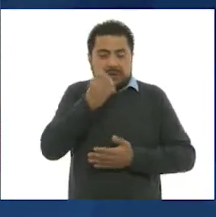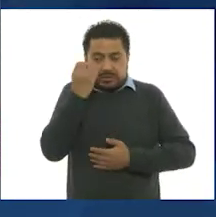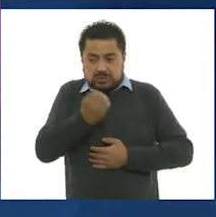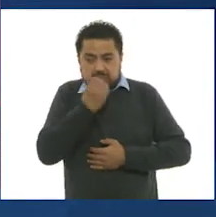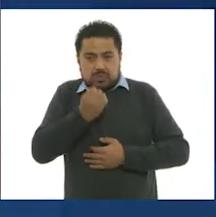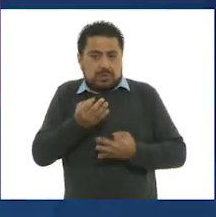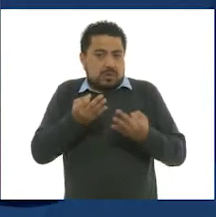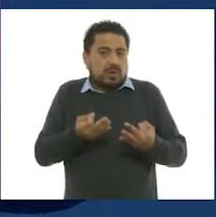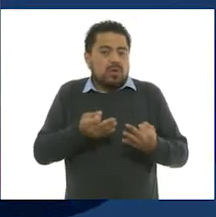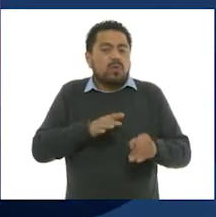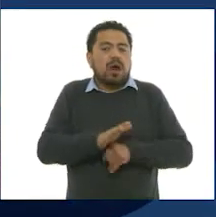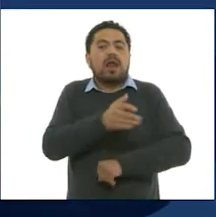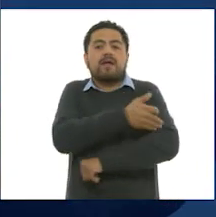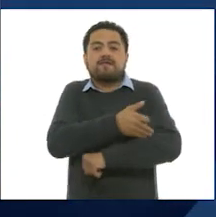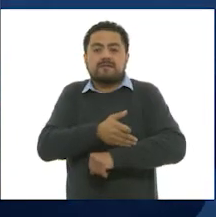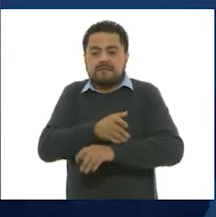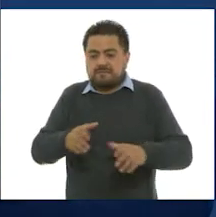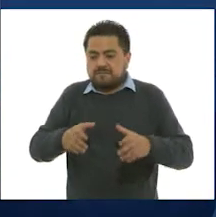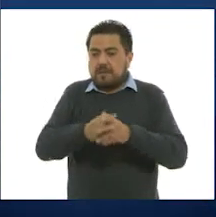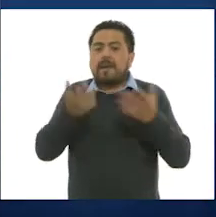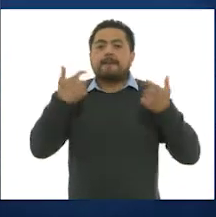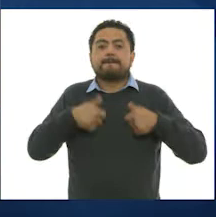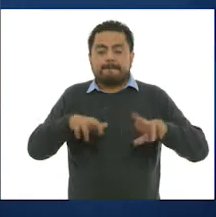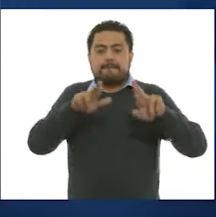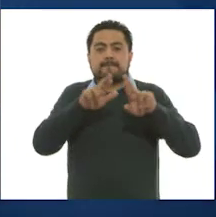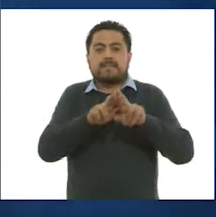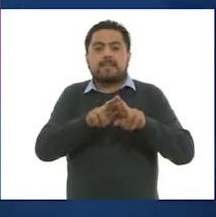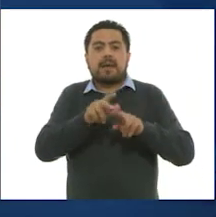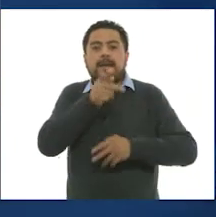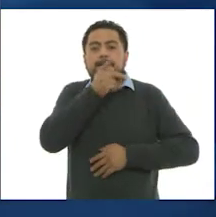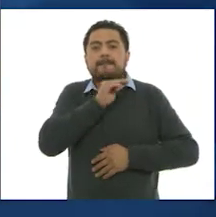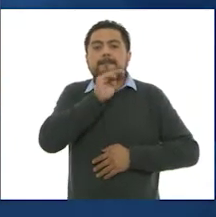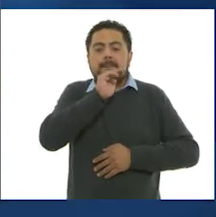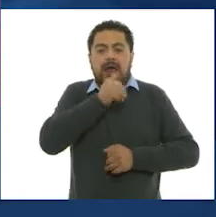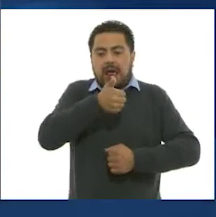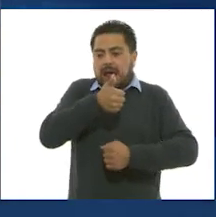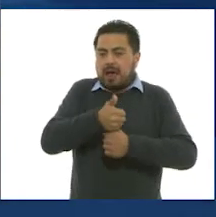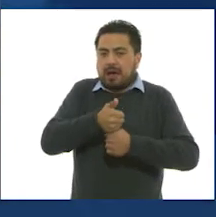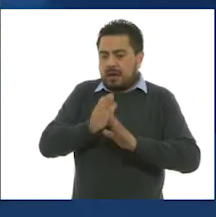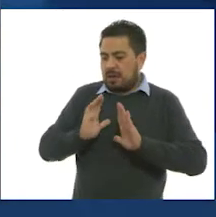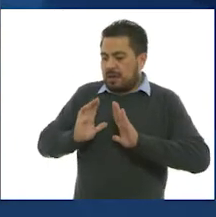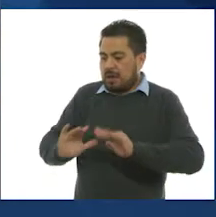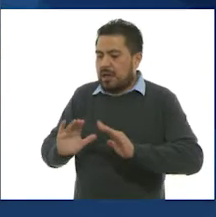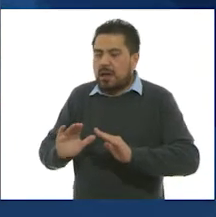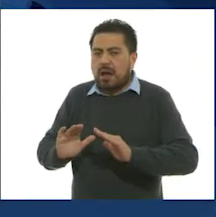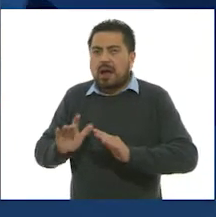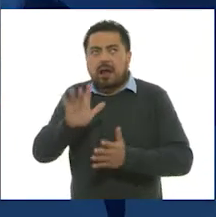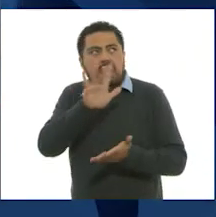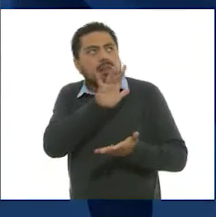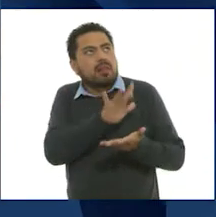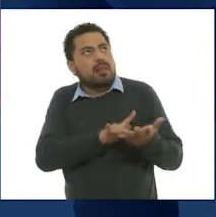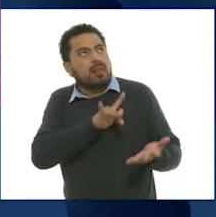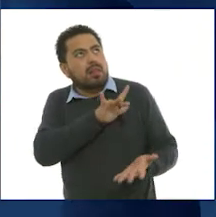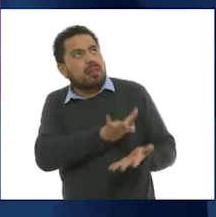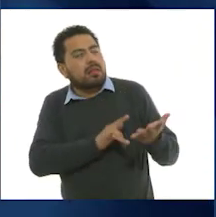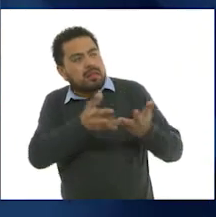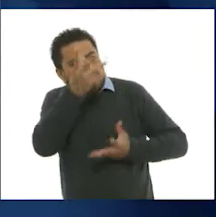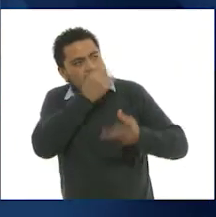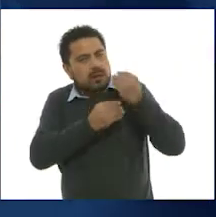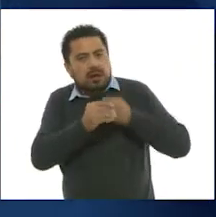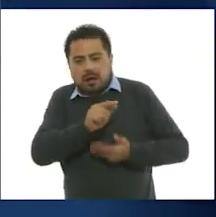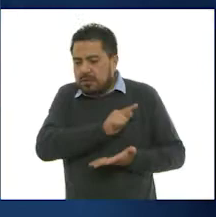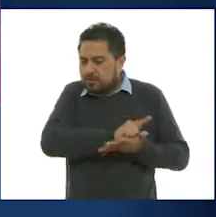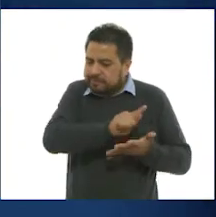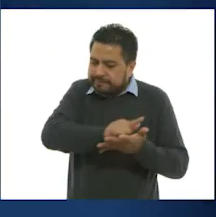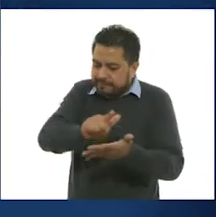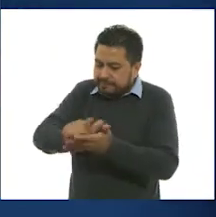en realidad era la familia y las maestras eran sus madres y abuelas, donde los aprendizajes eran las labores de